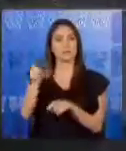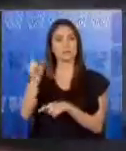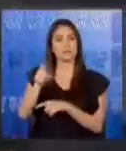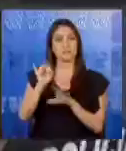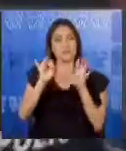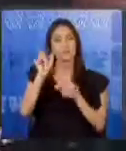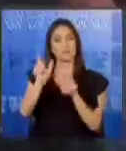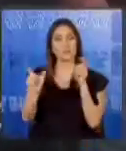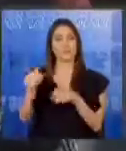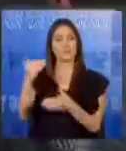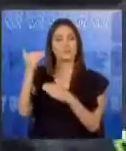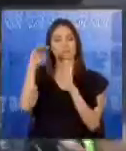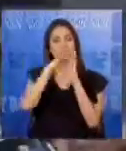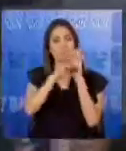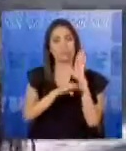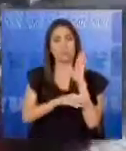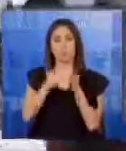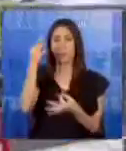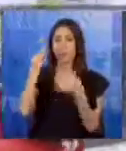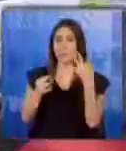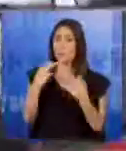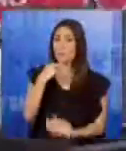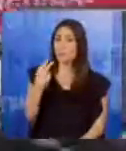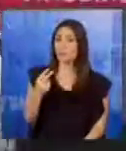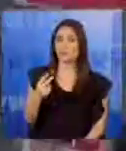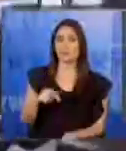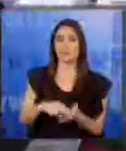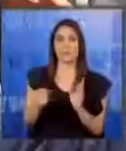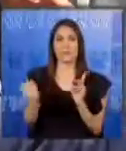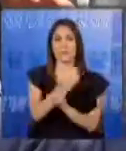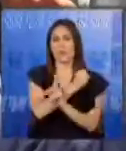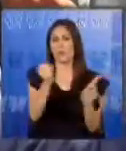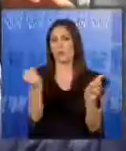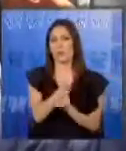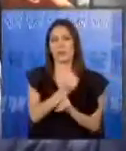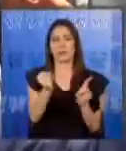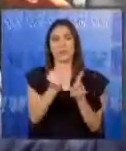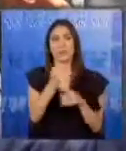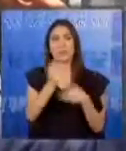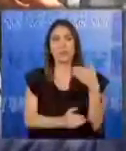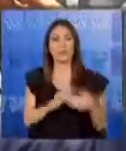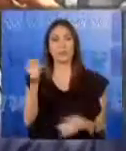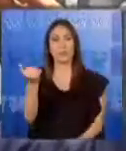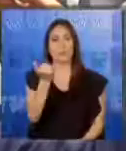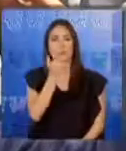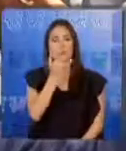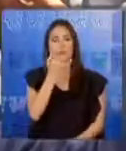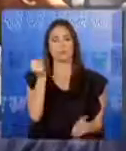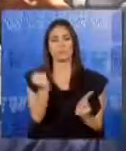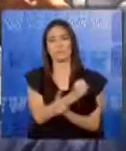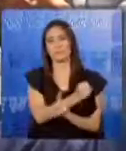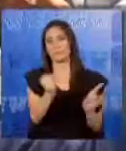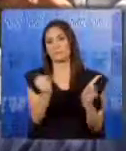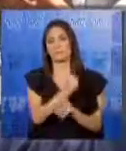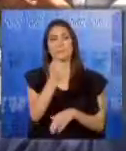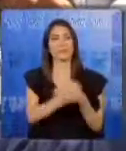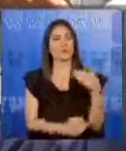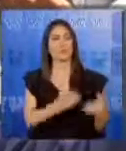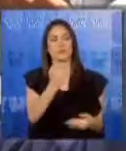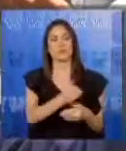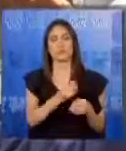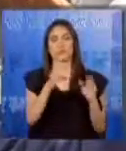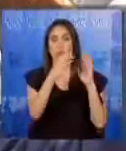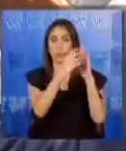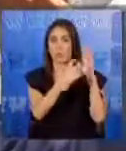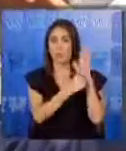7 procesados. La señora jueza ha violentado el procedimiento penal. El procedimiento establecido en el